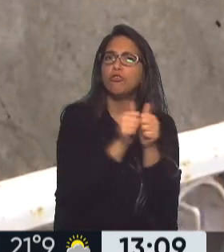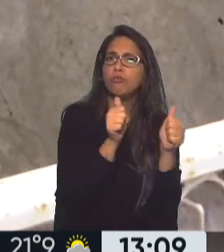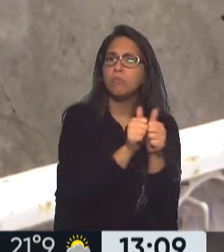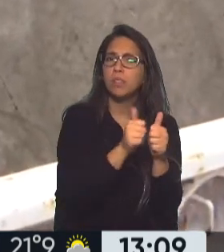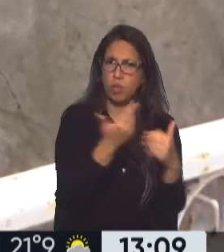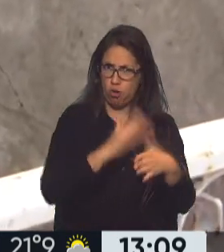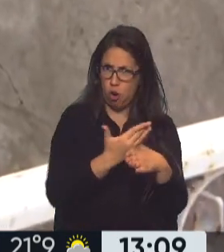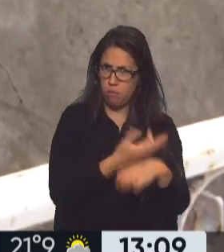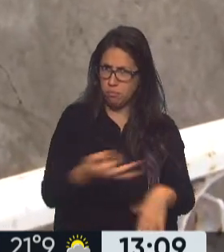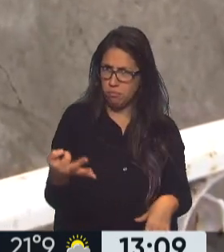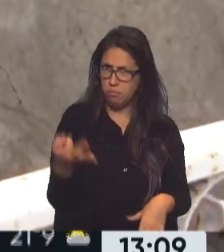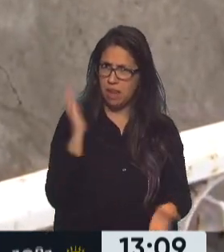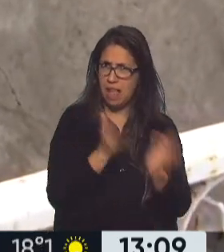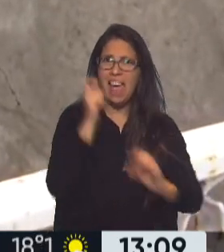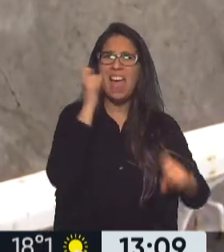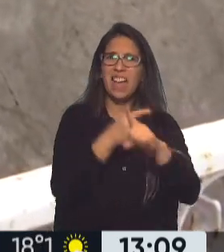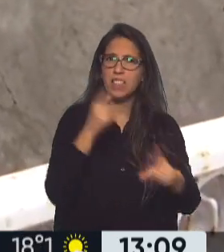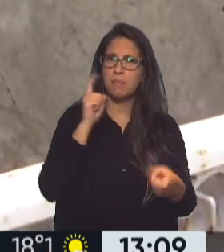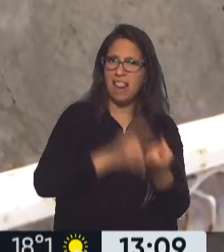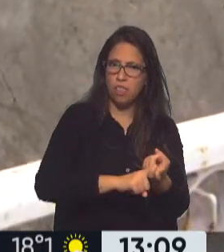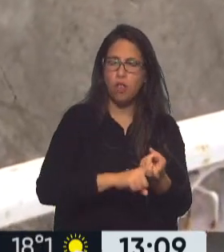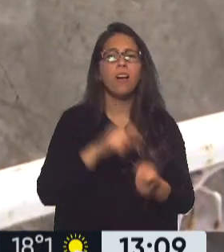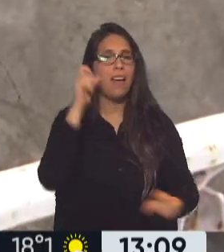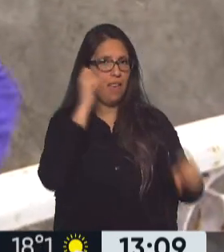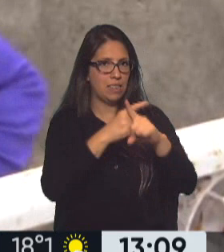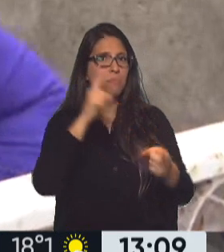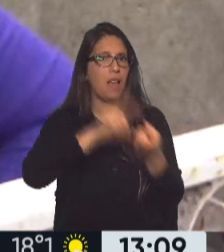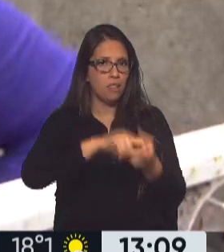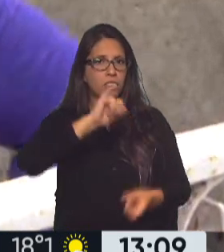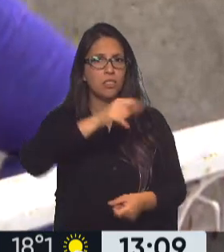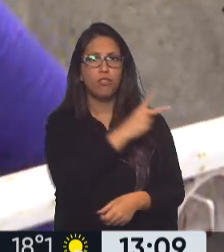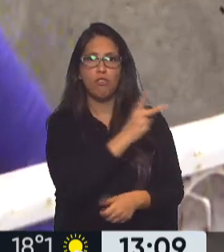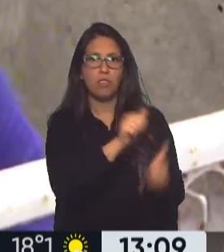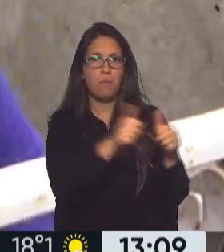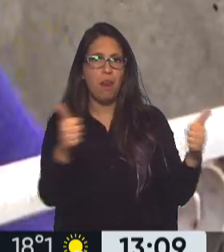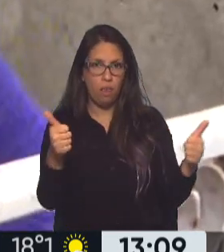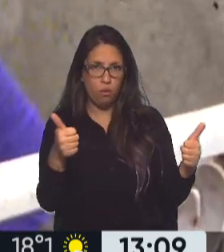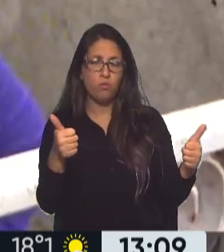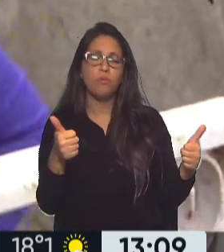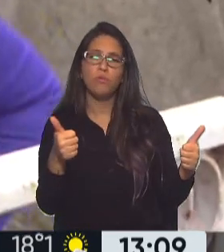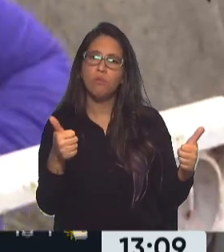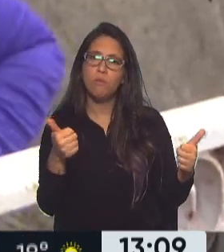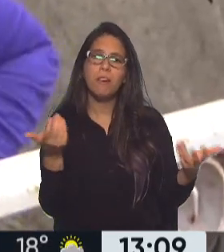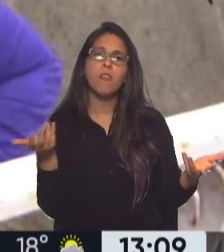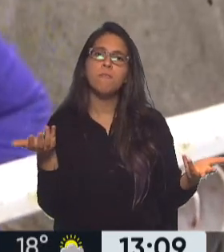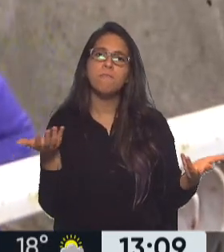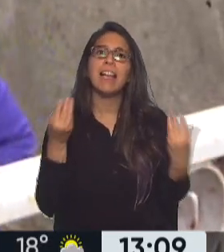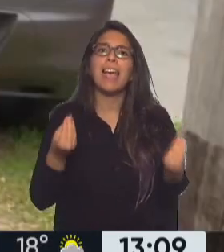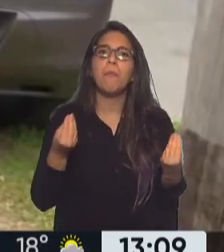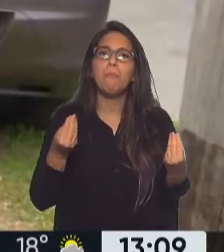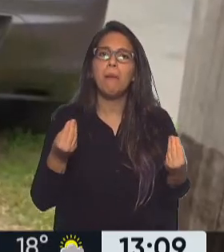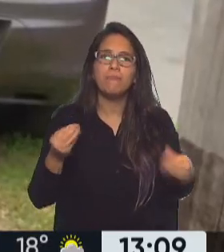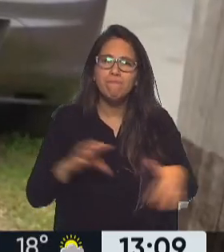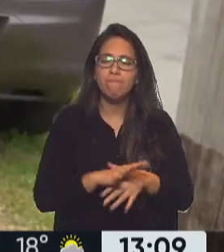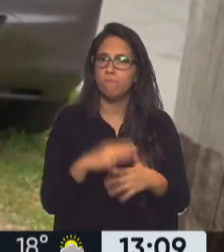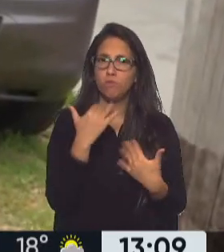es el novio, ¿no? El agresor, el exnovio, el exmarido. El exmarido, sí, estaban separados. Sí, pero no, ¿qué es lo que pasó? No sé,